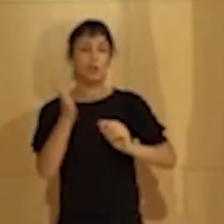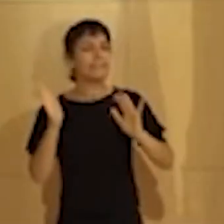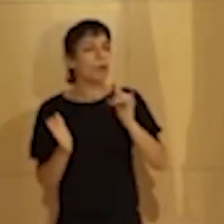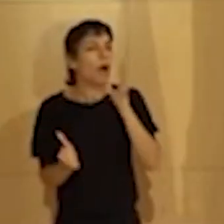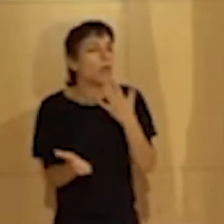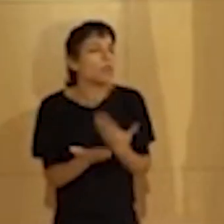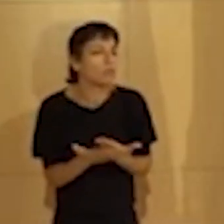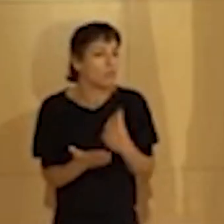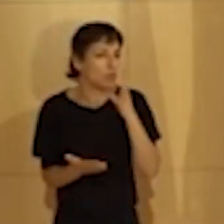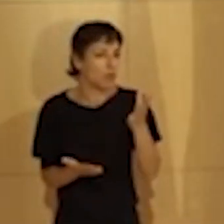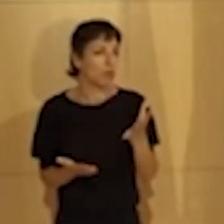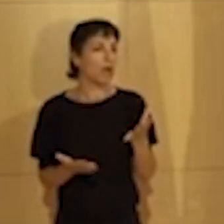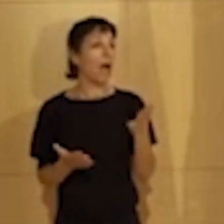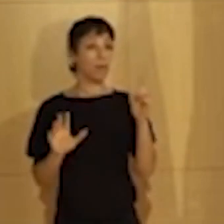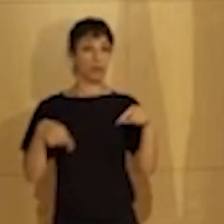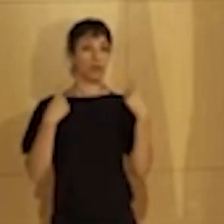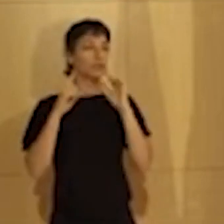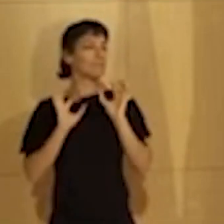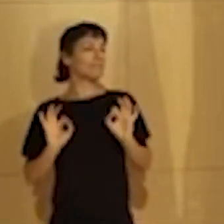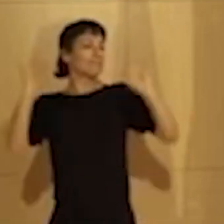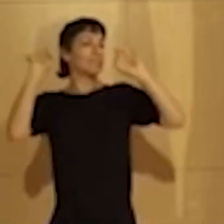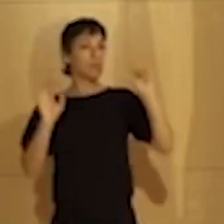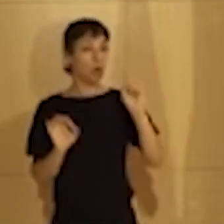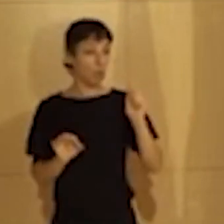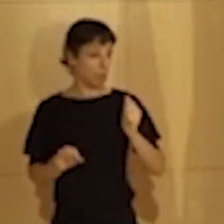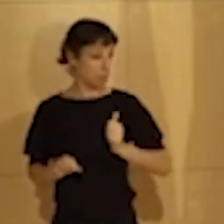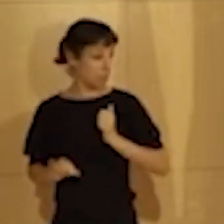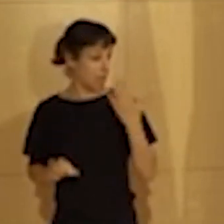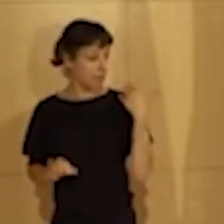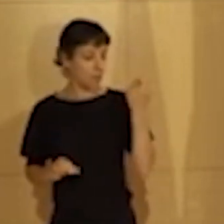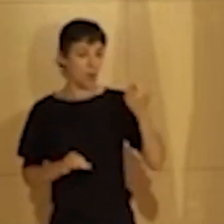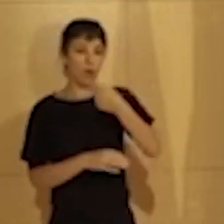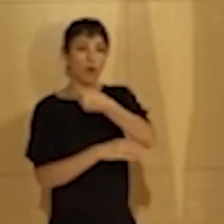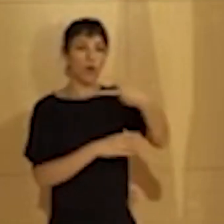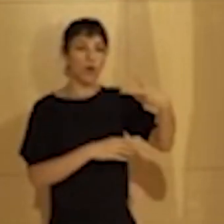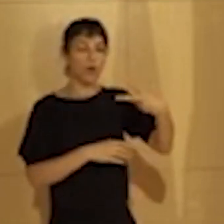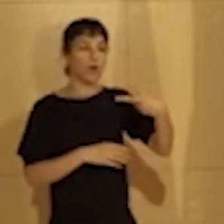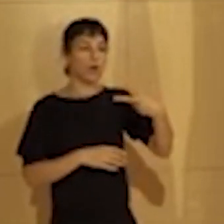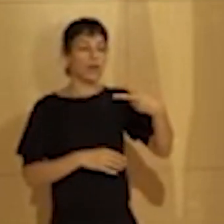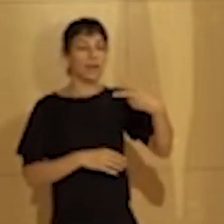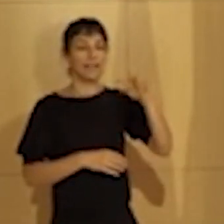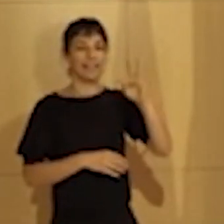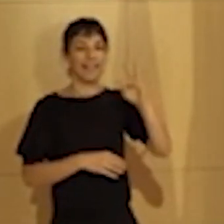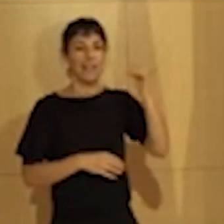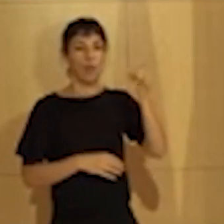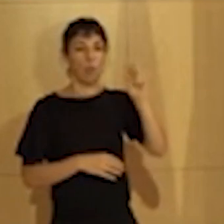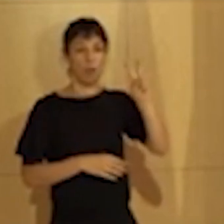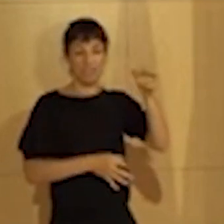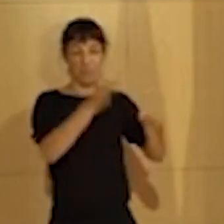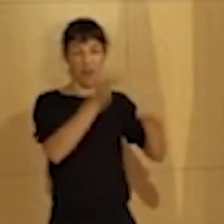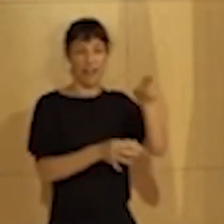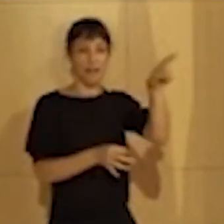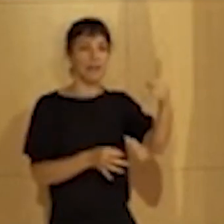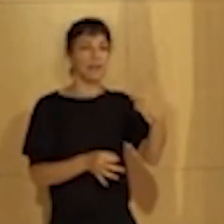seamos nosotros especiales es que acabamos de tener una sentencia por ejemplo el teju que acaba de adverar lo que